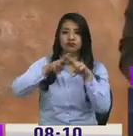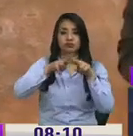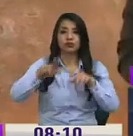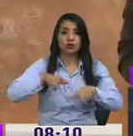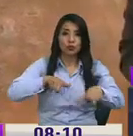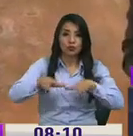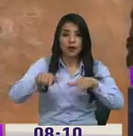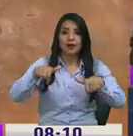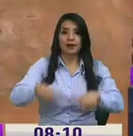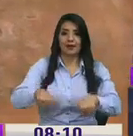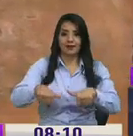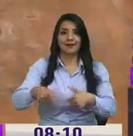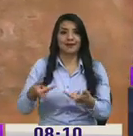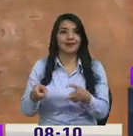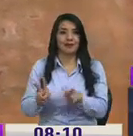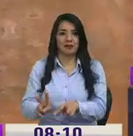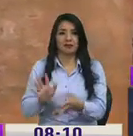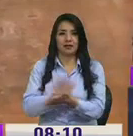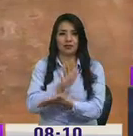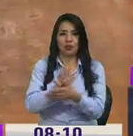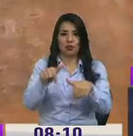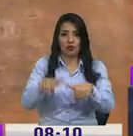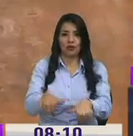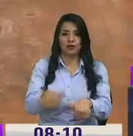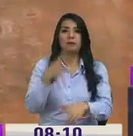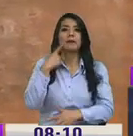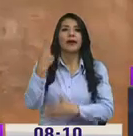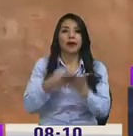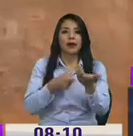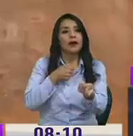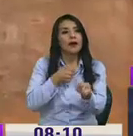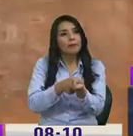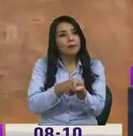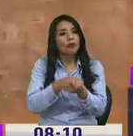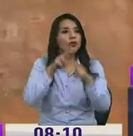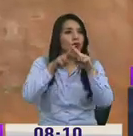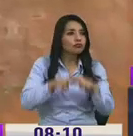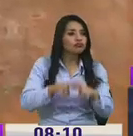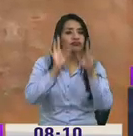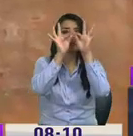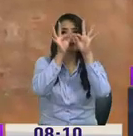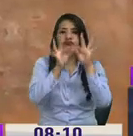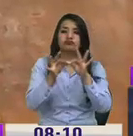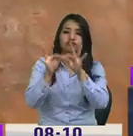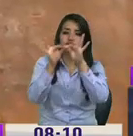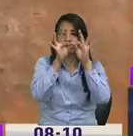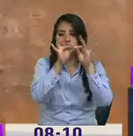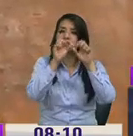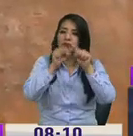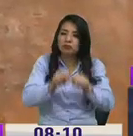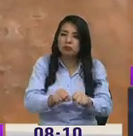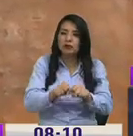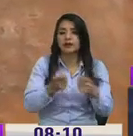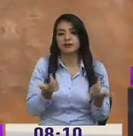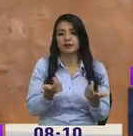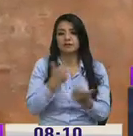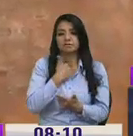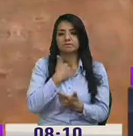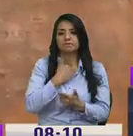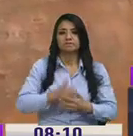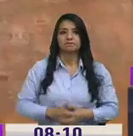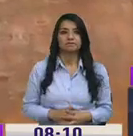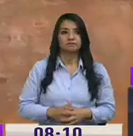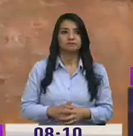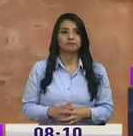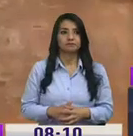también en estos establecimientos educativos para contribuir con la refacción de estas estructuras que se vieron afectadas. Una de